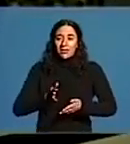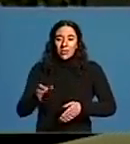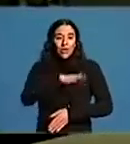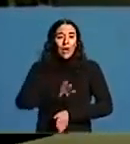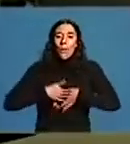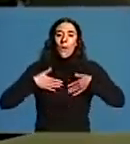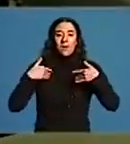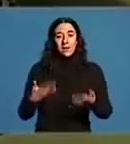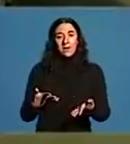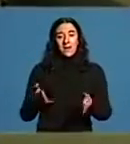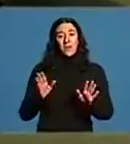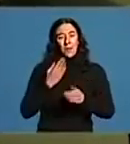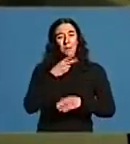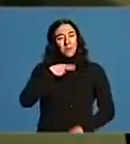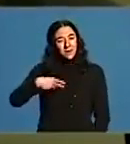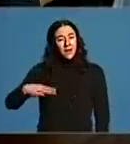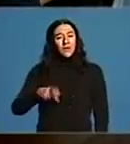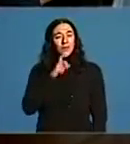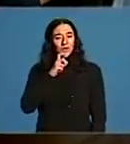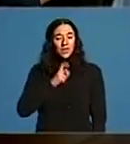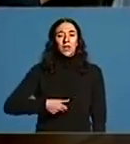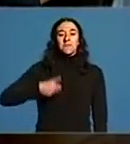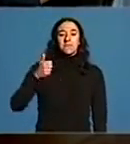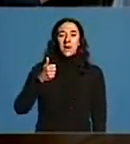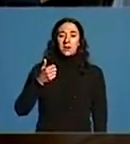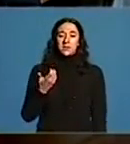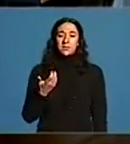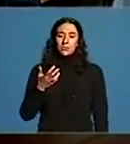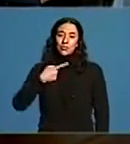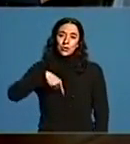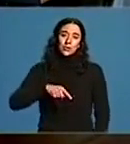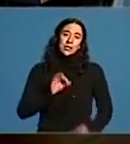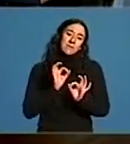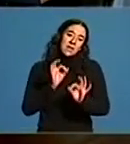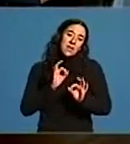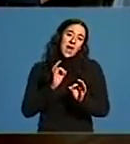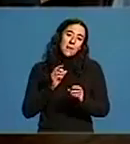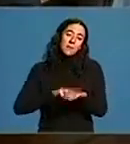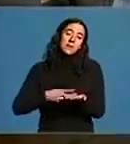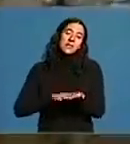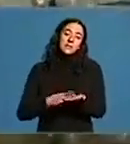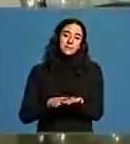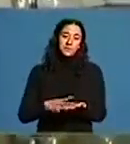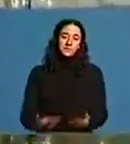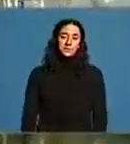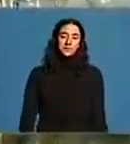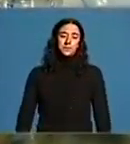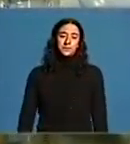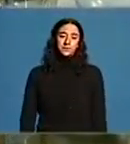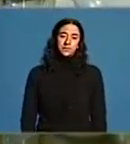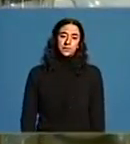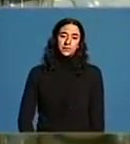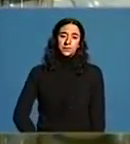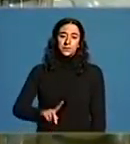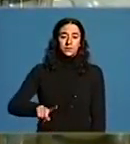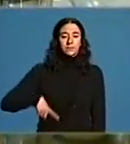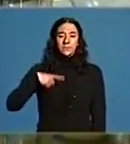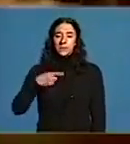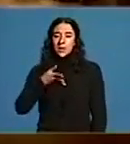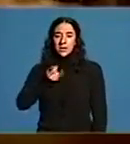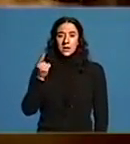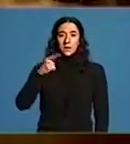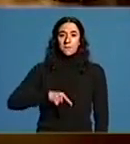día, fresco, y como lo hacemos nosotros, en este caso a la brasa, en Lugo no había ningún sitio. Y luego tenemos una